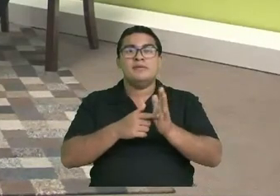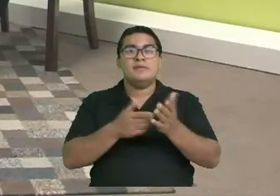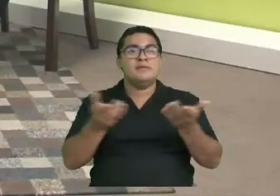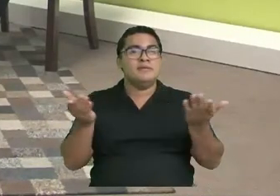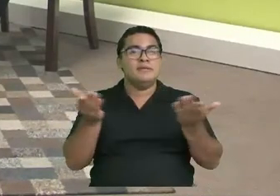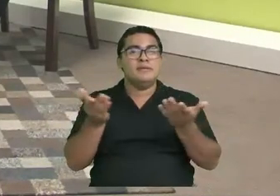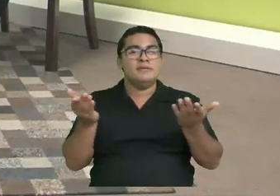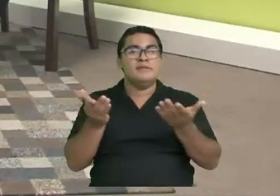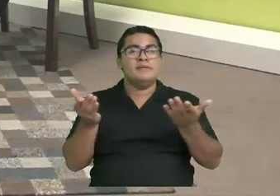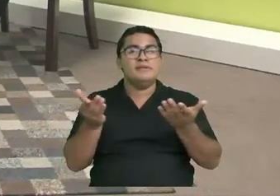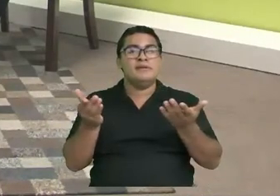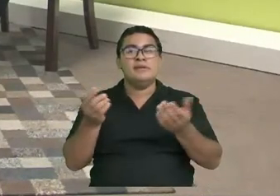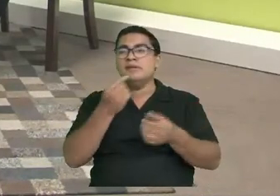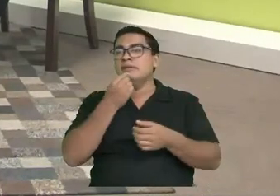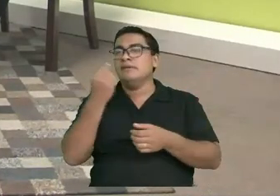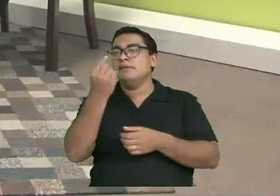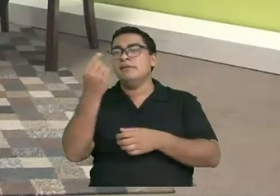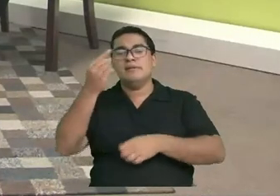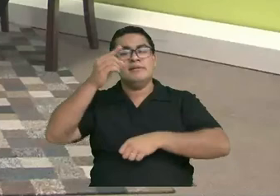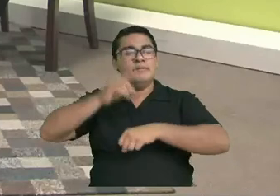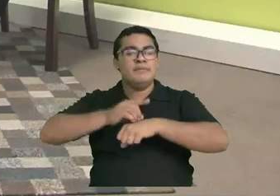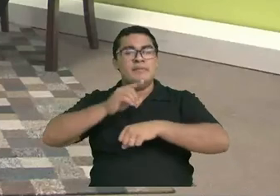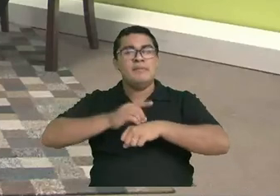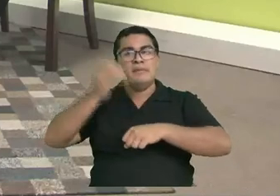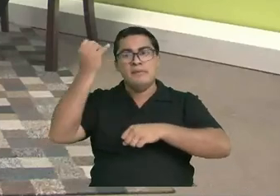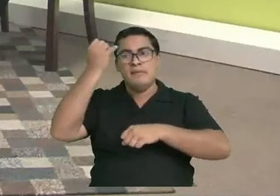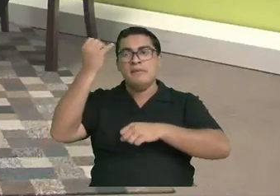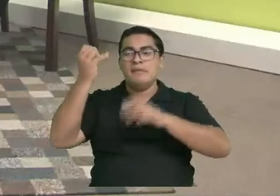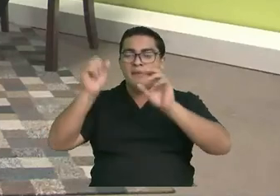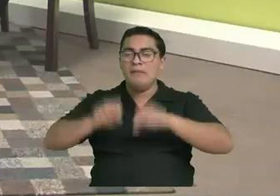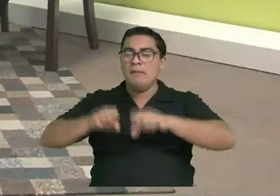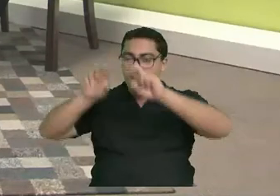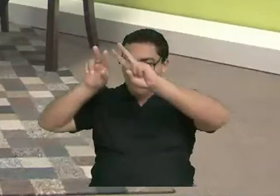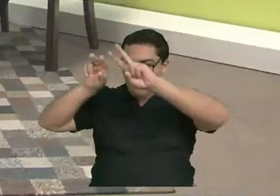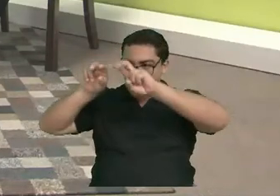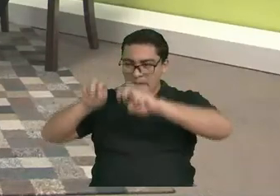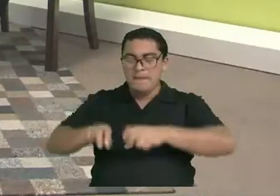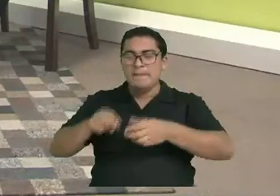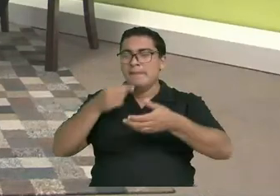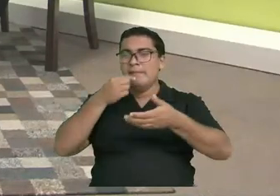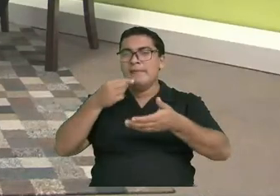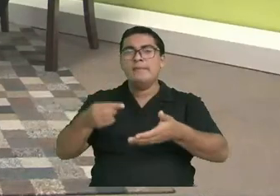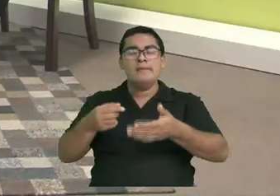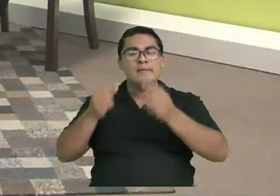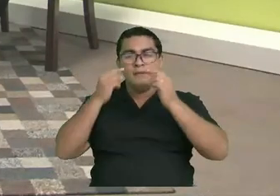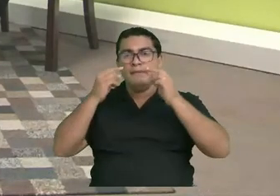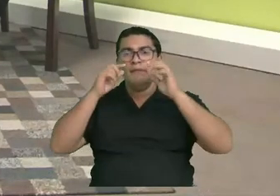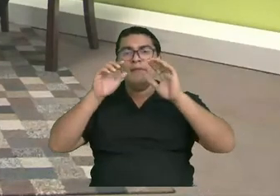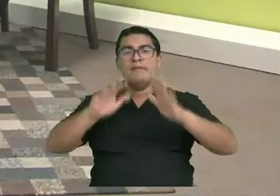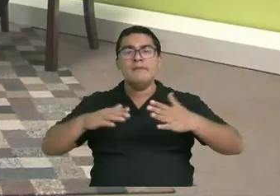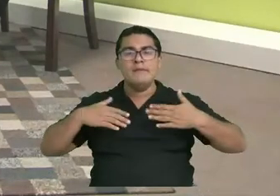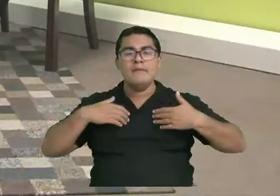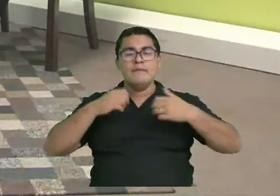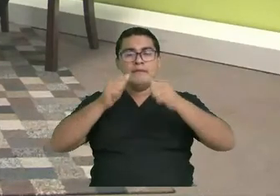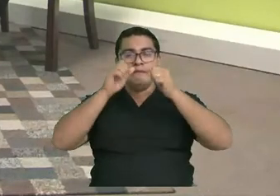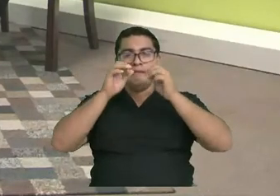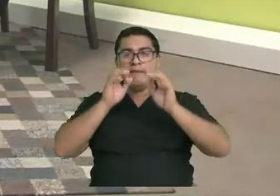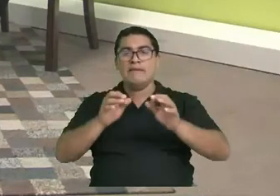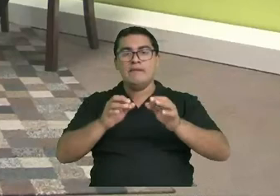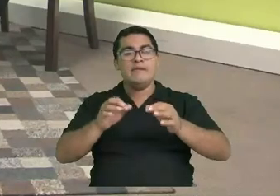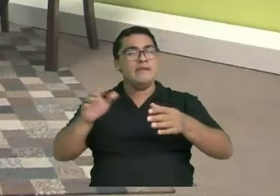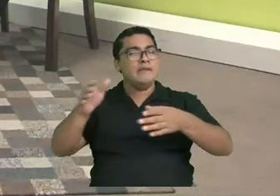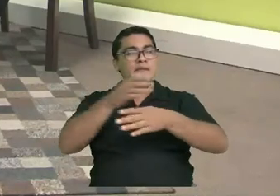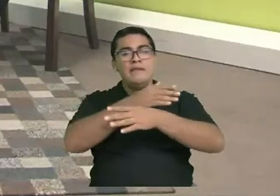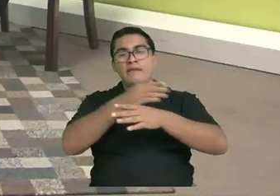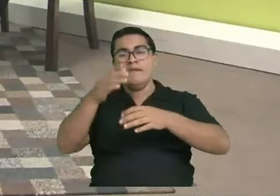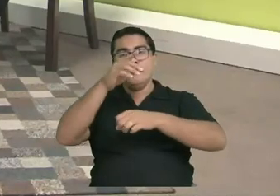En este trastorno, ¿quién es el médico más idóneo para detectarlo, diagnosticarlo, para tratarlo, para curarlo? ¿Qué especialidad? Hablamos del médico, ¿qué